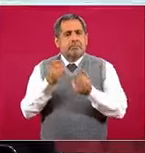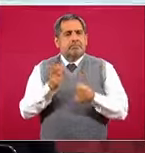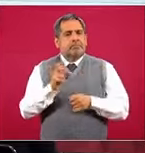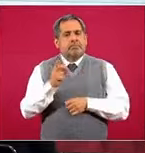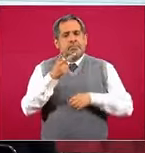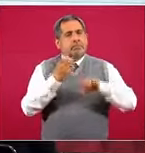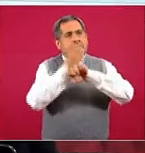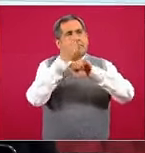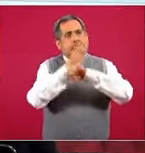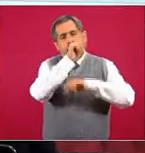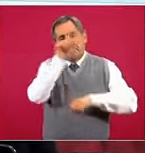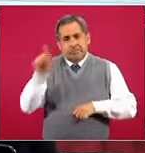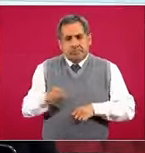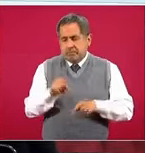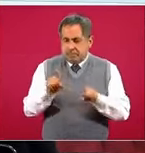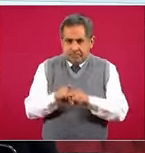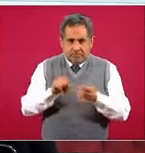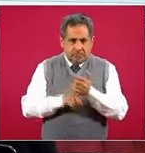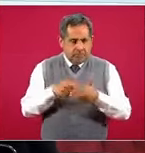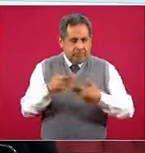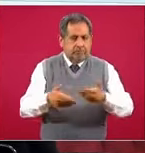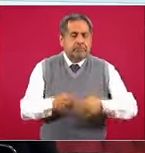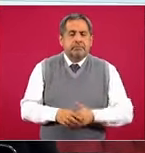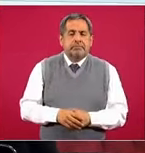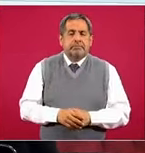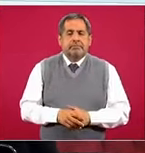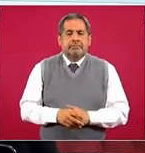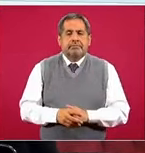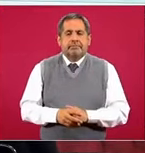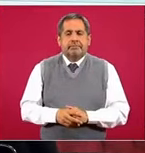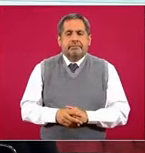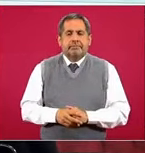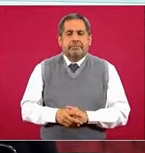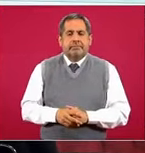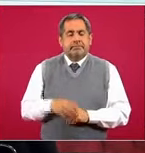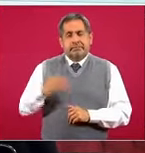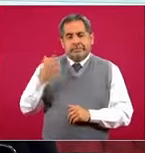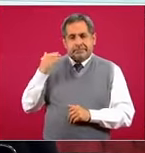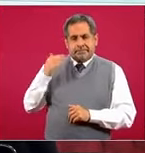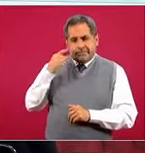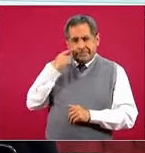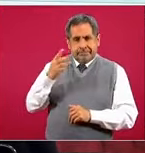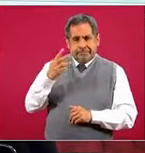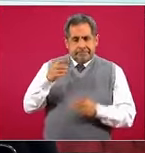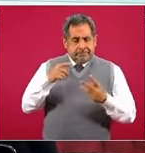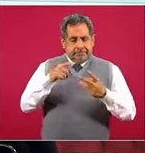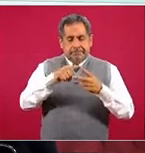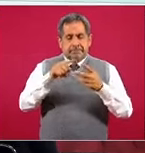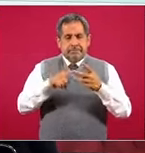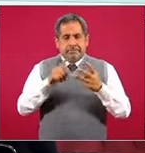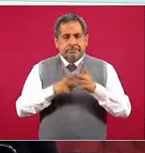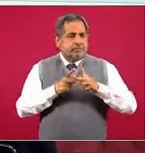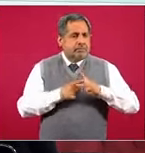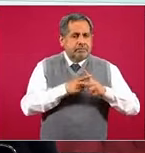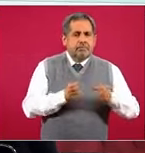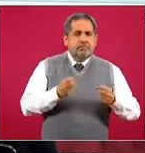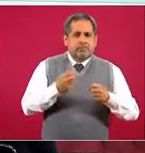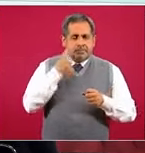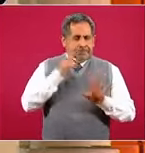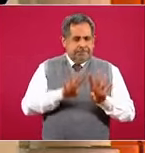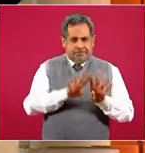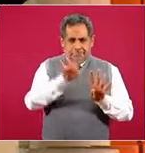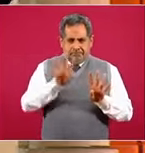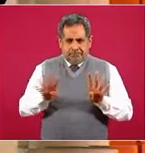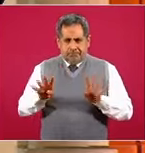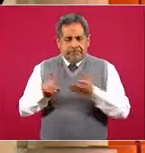entidades federativas. La siguiente, por favor. Y los últimos 3, que son de tendencia. Este es un gráfico que